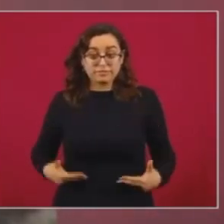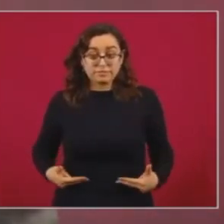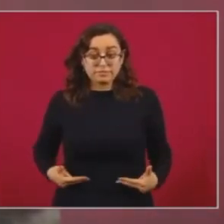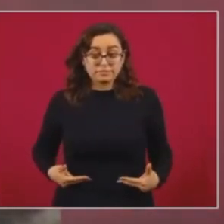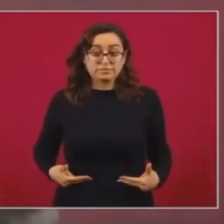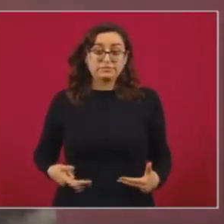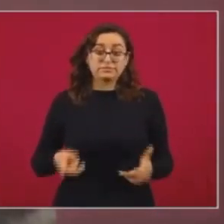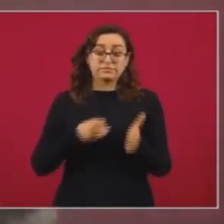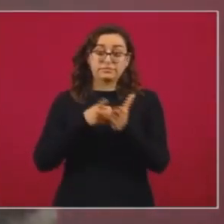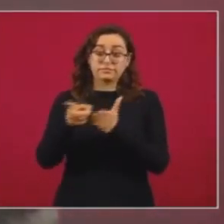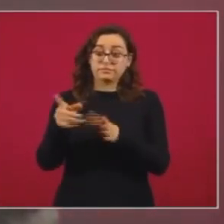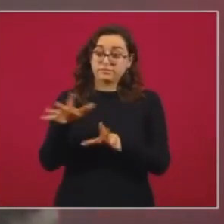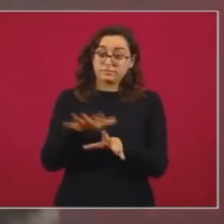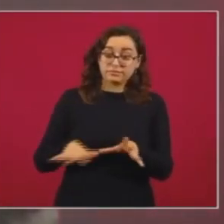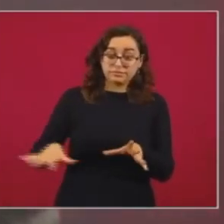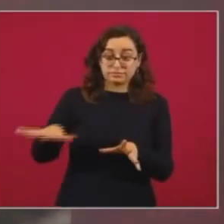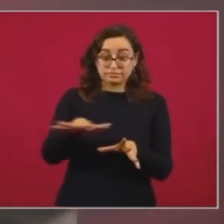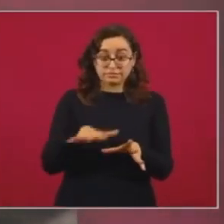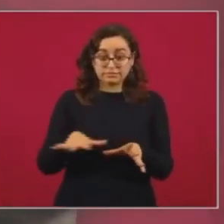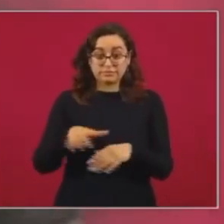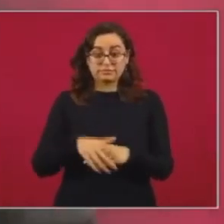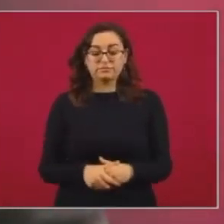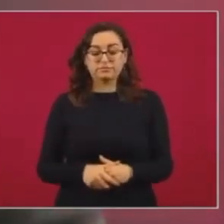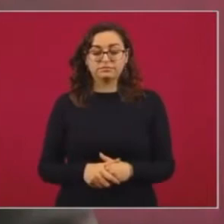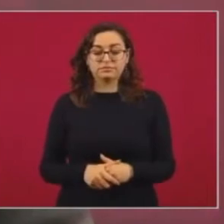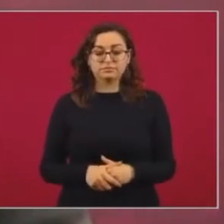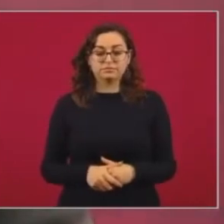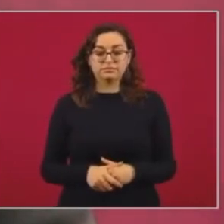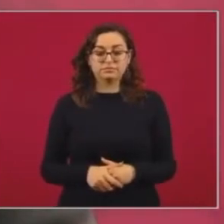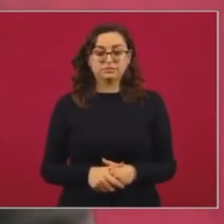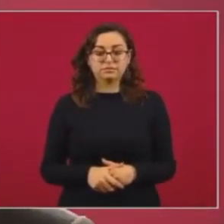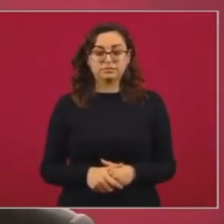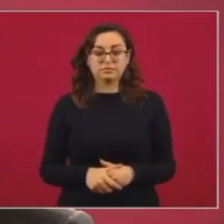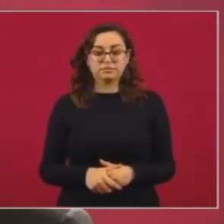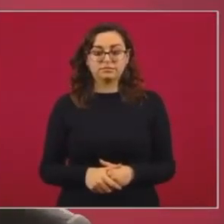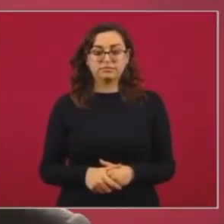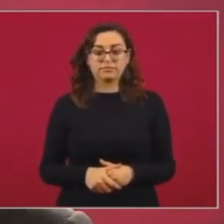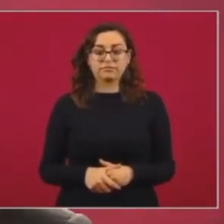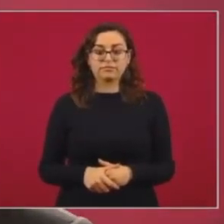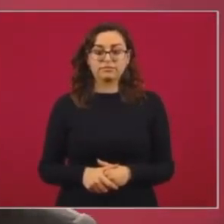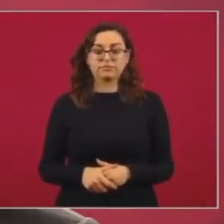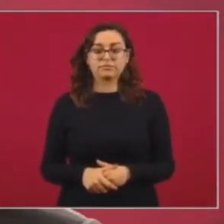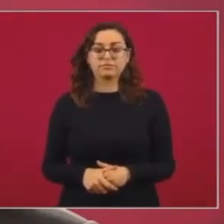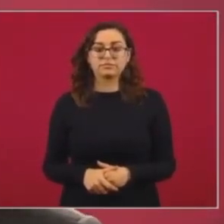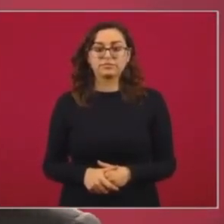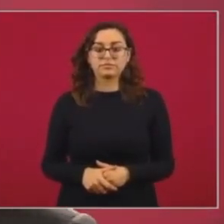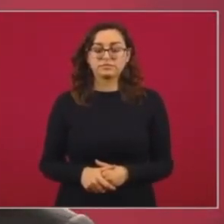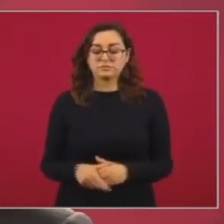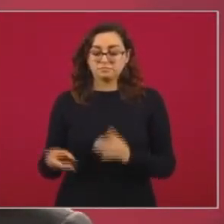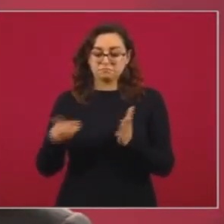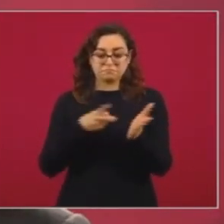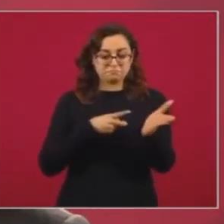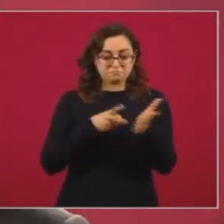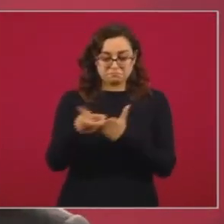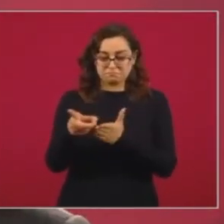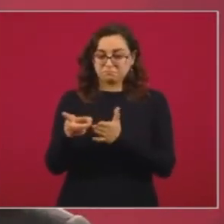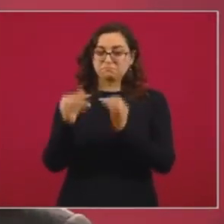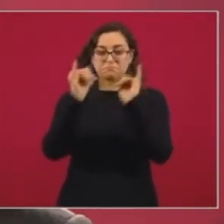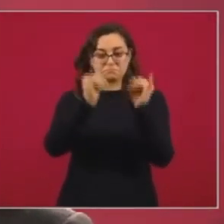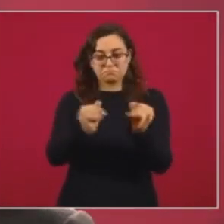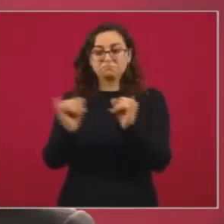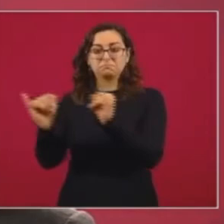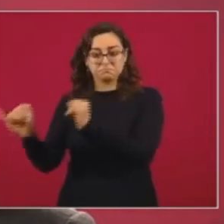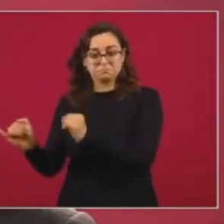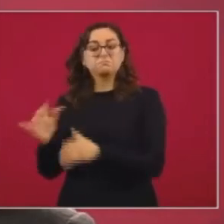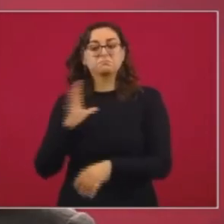los derechos sociales. Hay derechos que son adjudicables a la persona en lo individual, pero